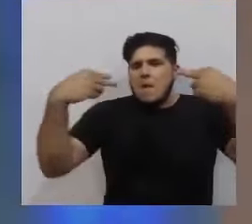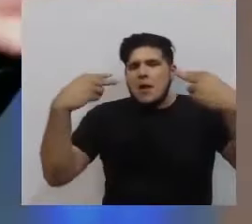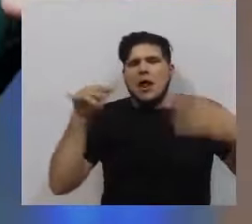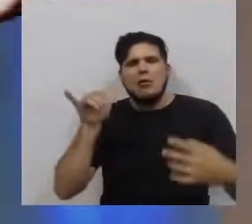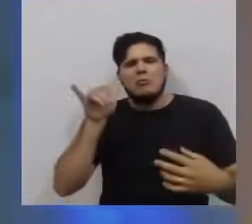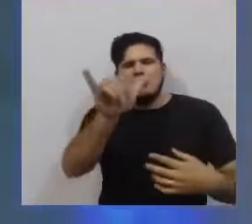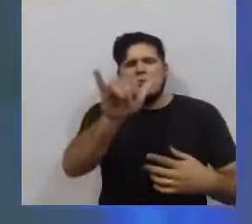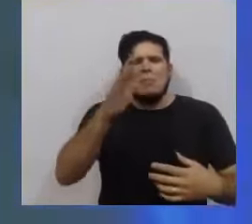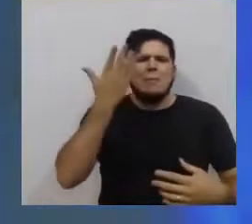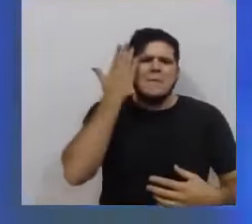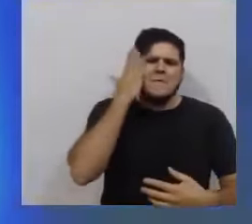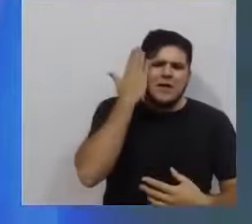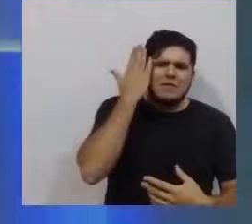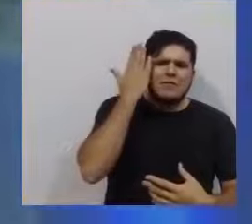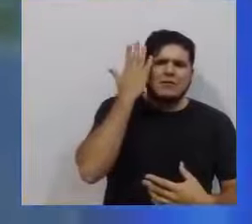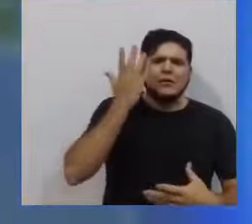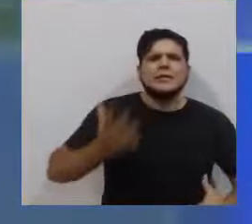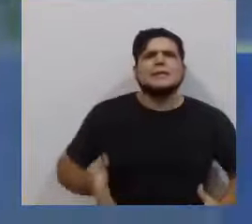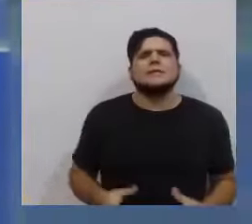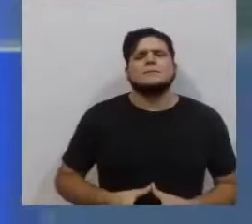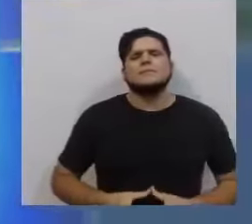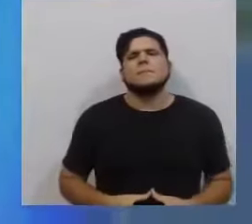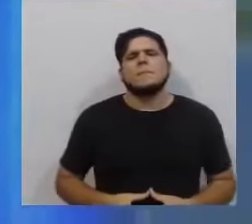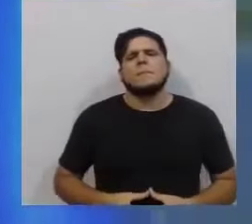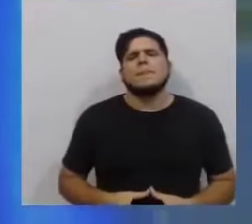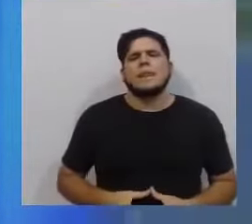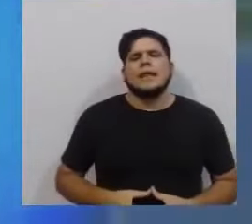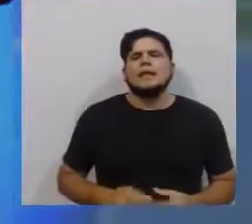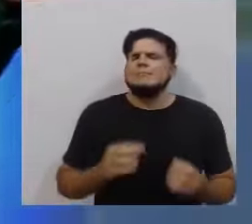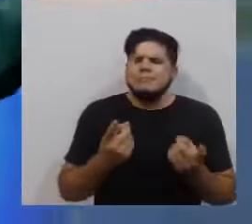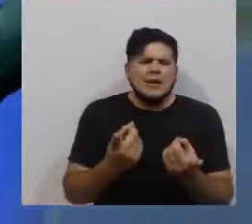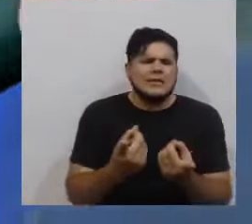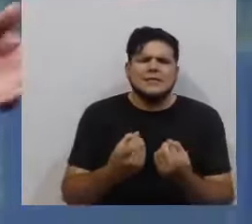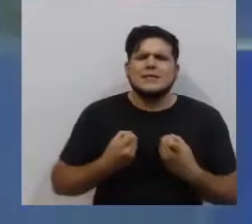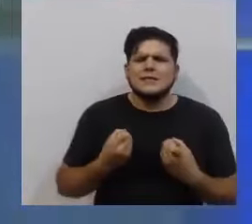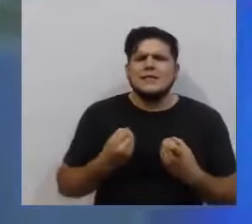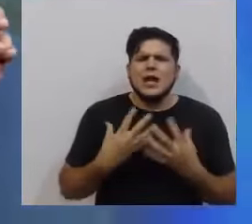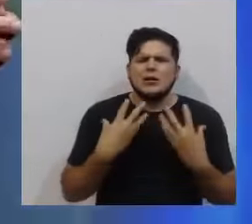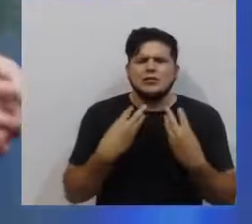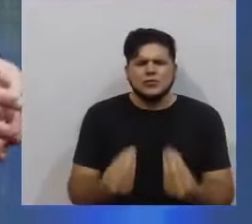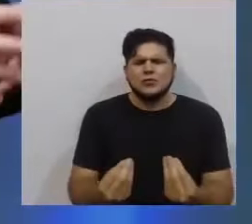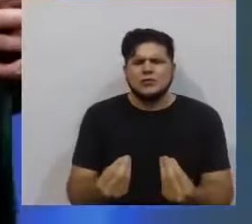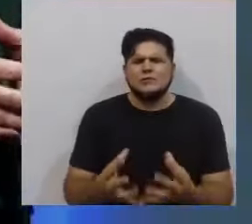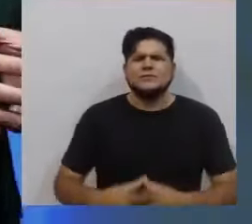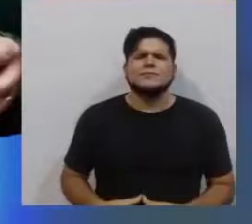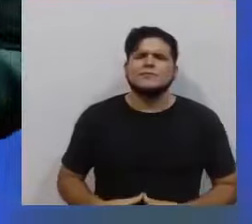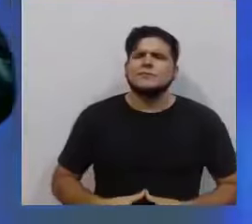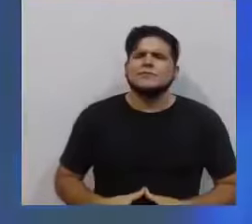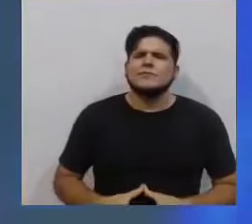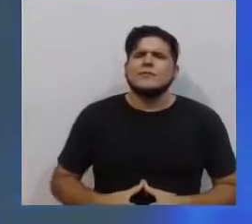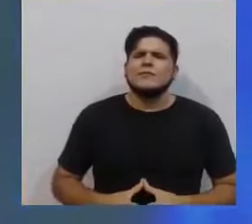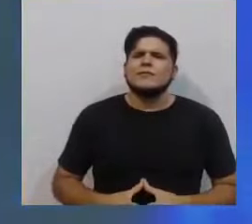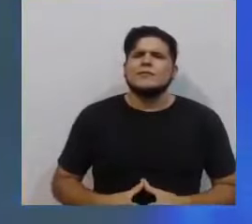haga su altar allí haga su altar allí oramos padre en el nombre poderoso de